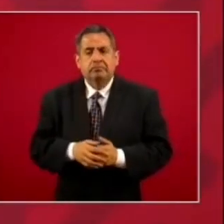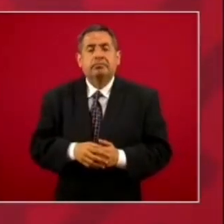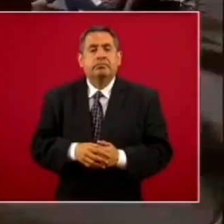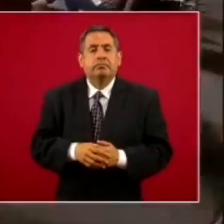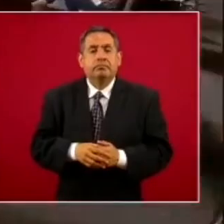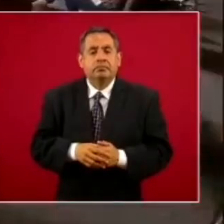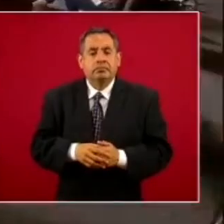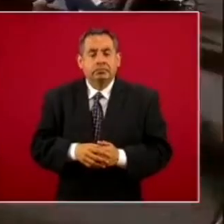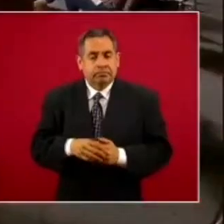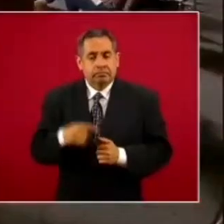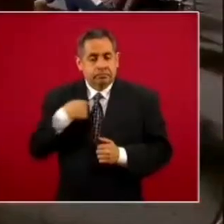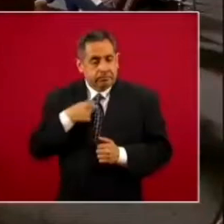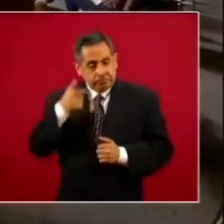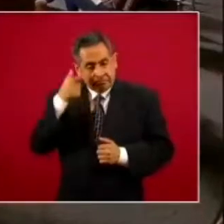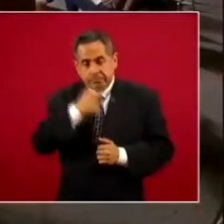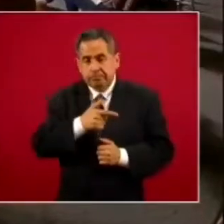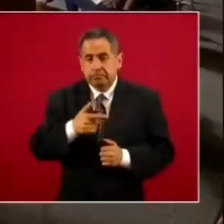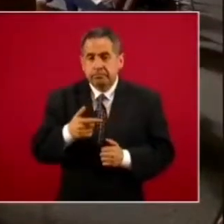me quedé